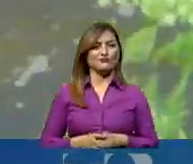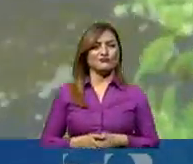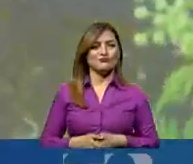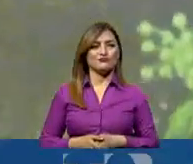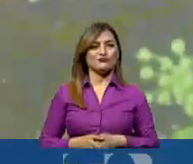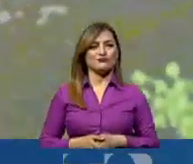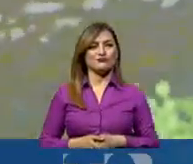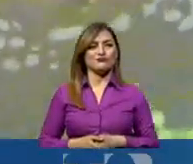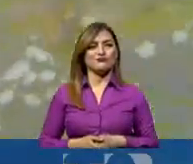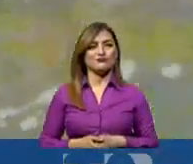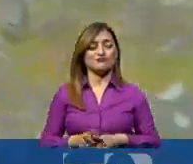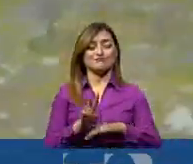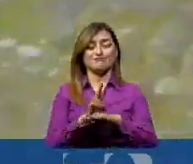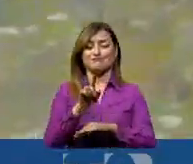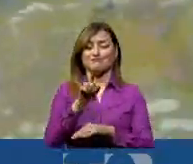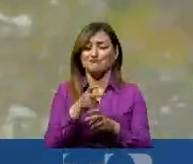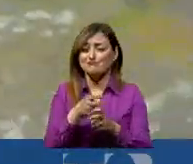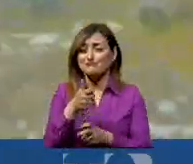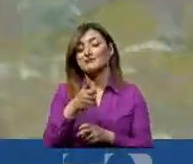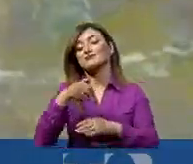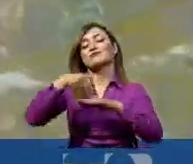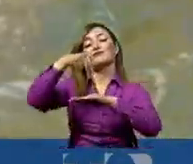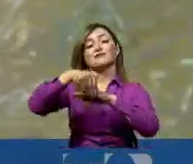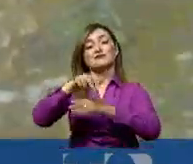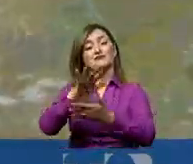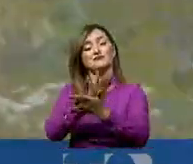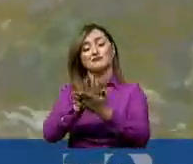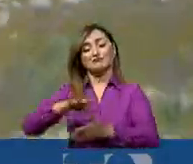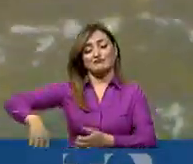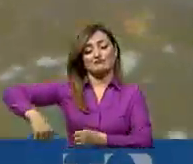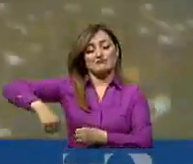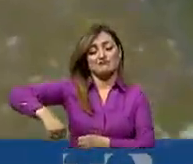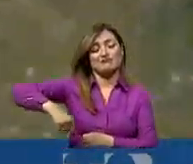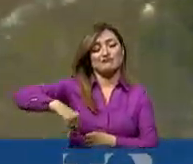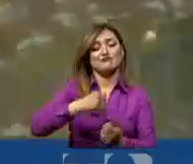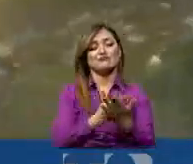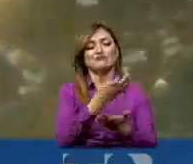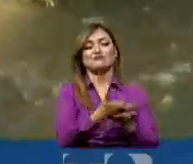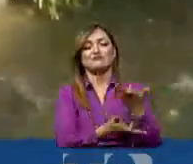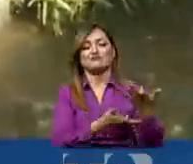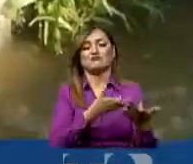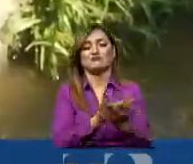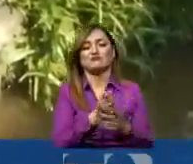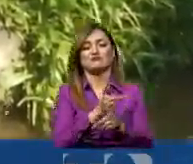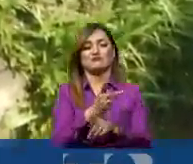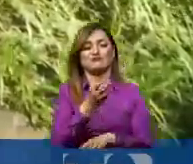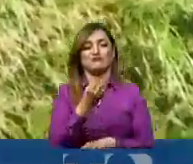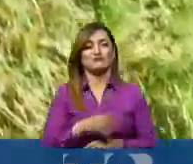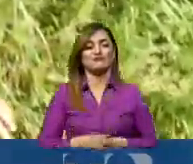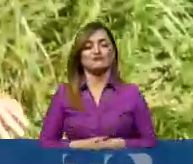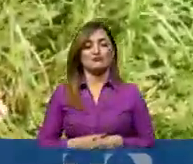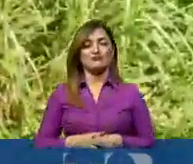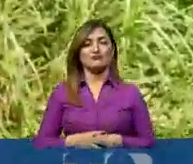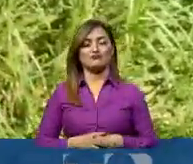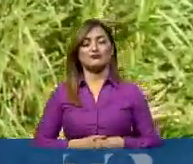Ella usa este cruce inadecuado para llevar a su nieto a la escuela y también para comprar víveres en la tienda. El